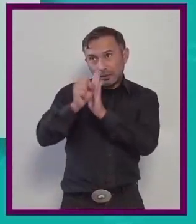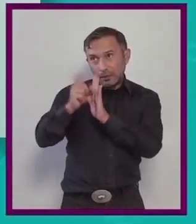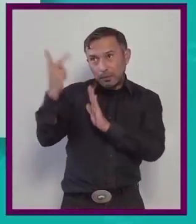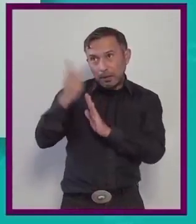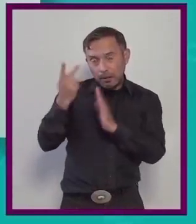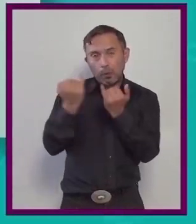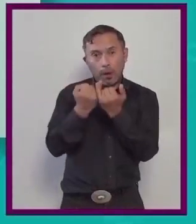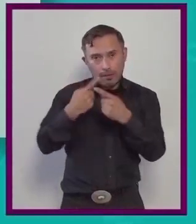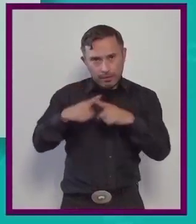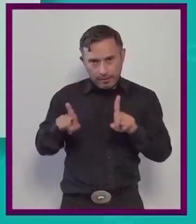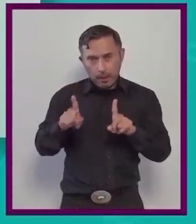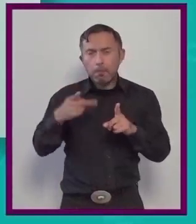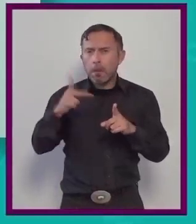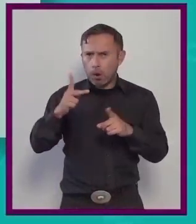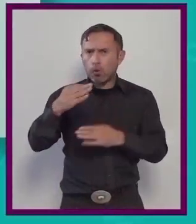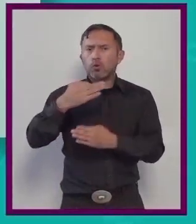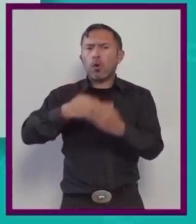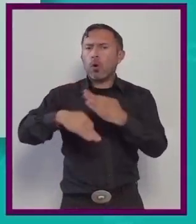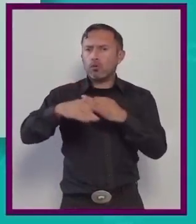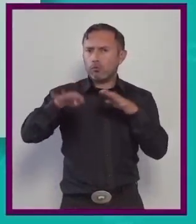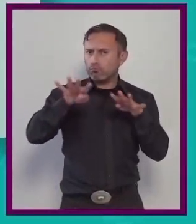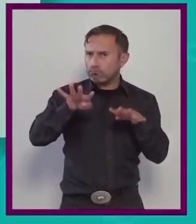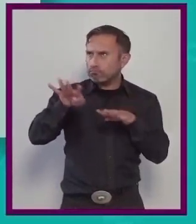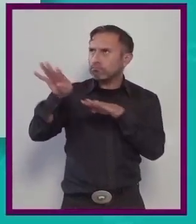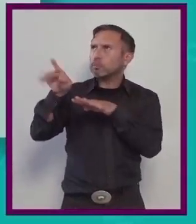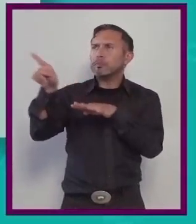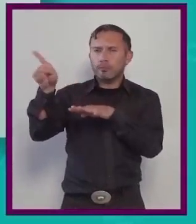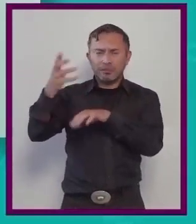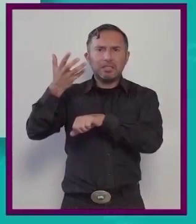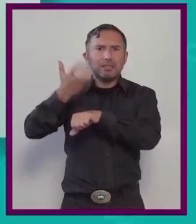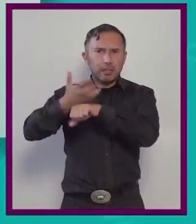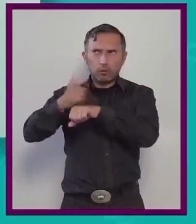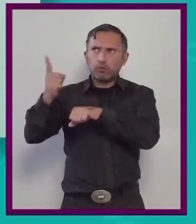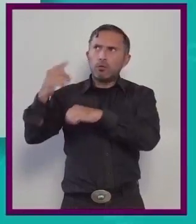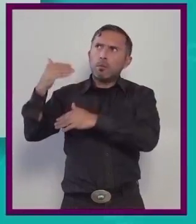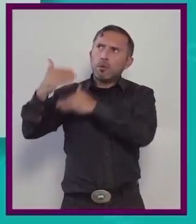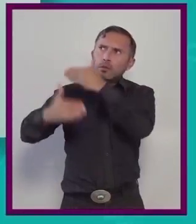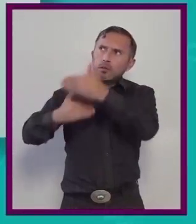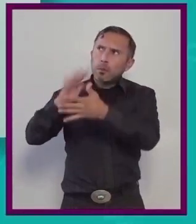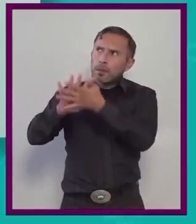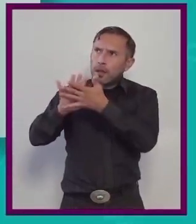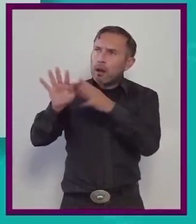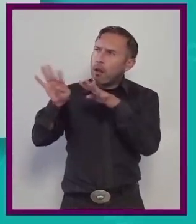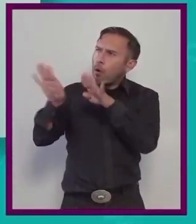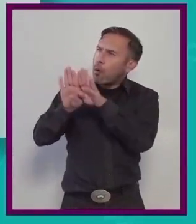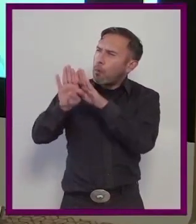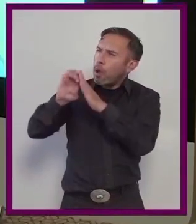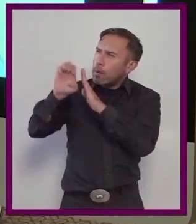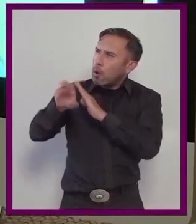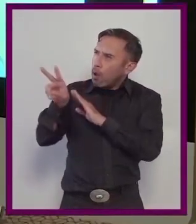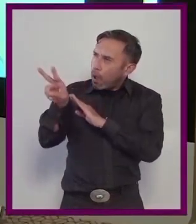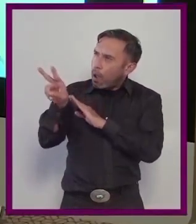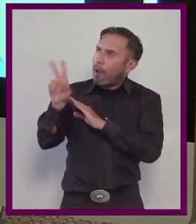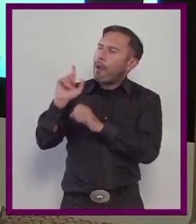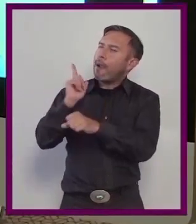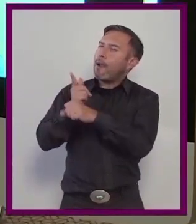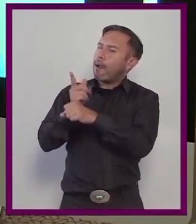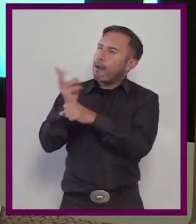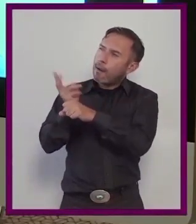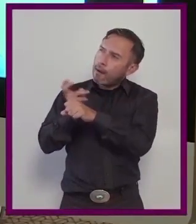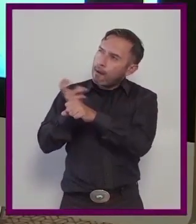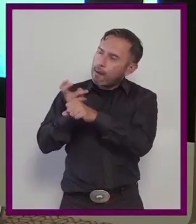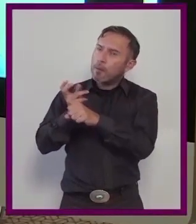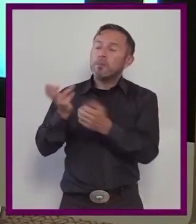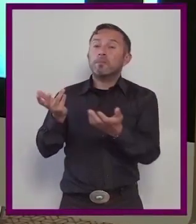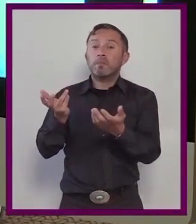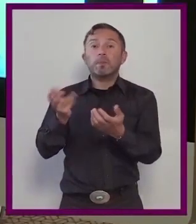Estados Unidos, pero todos hemos volteado a ver el proceso penal de Estados Unidos, sobre todo para ver cómo se lleva a cabo. De hecho, durante